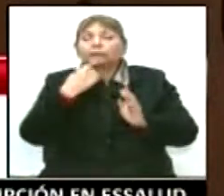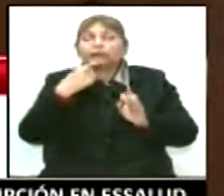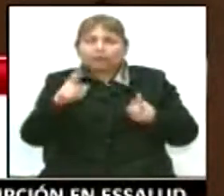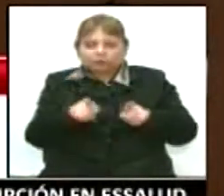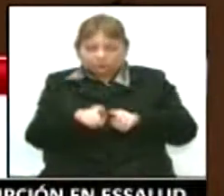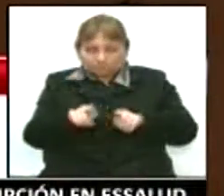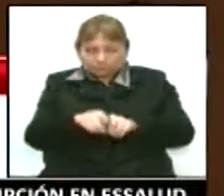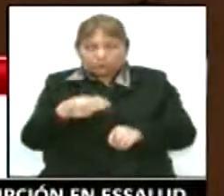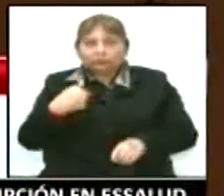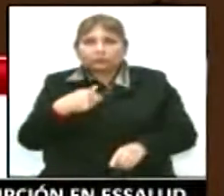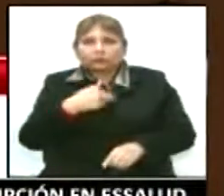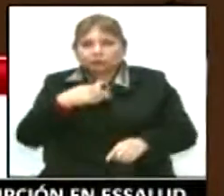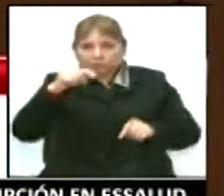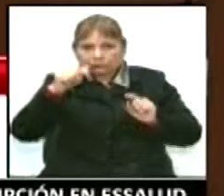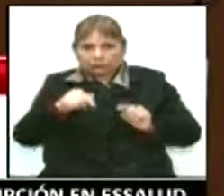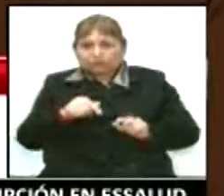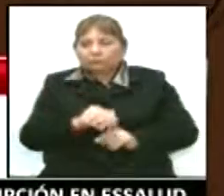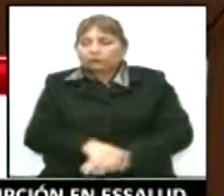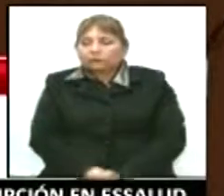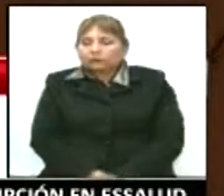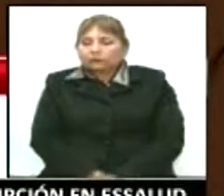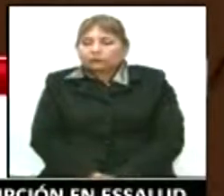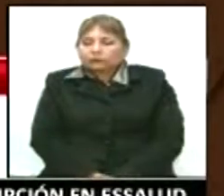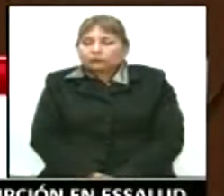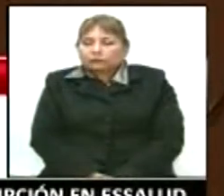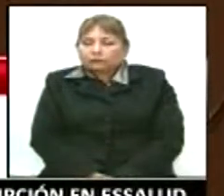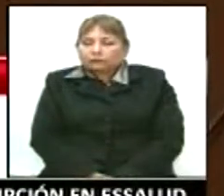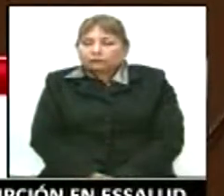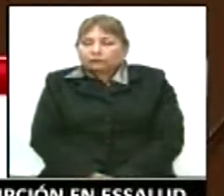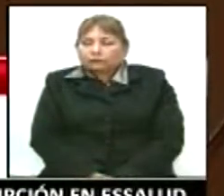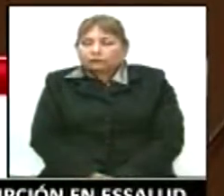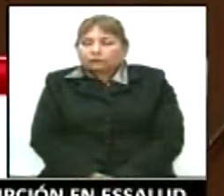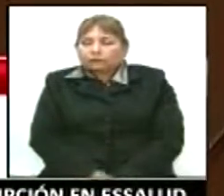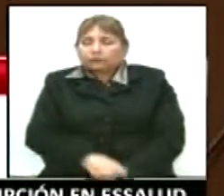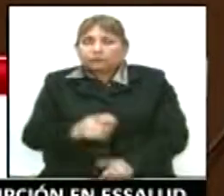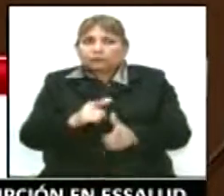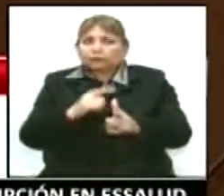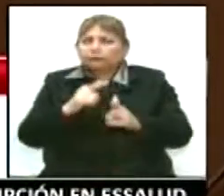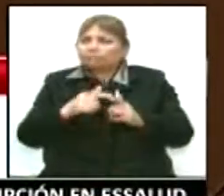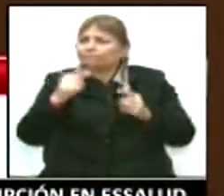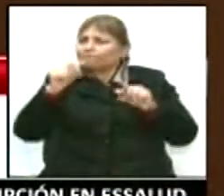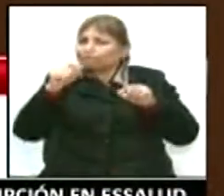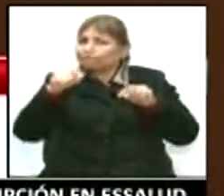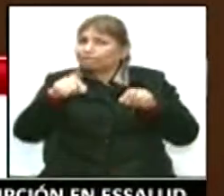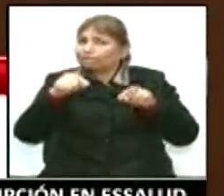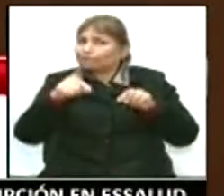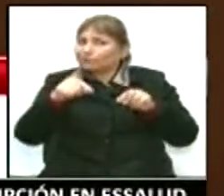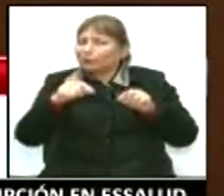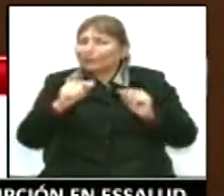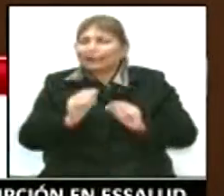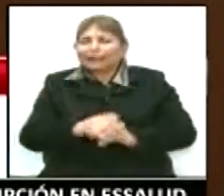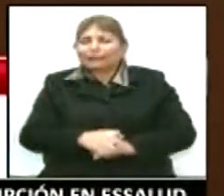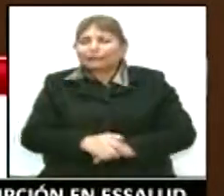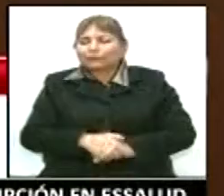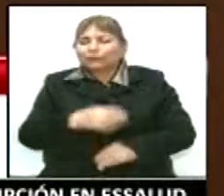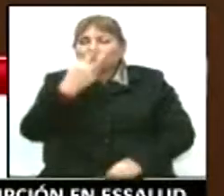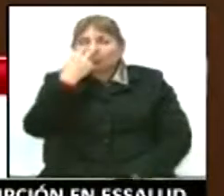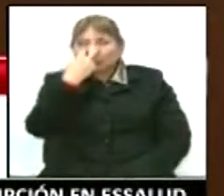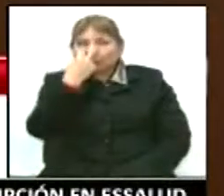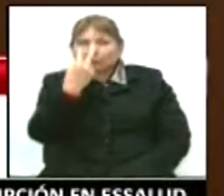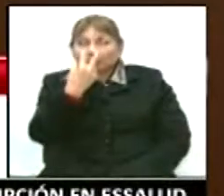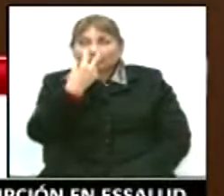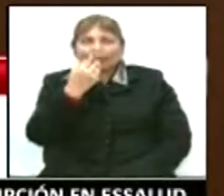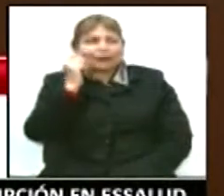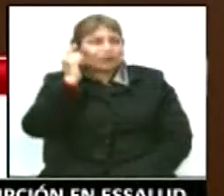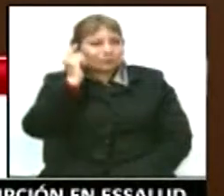nuestra Comisión. Entonces, lo que acá yo estoy viendo,